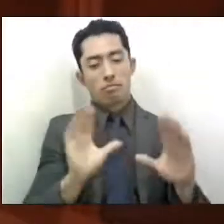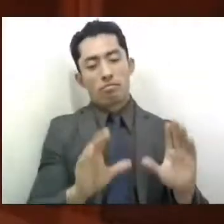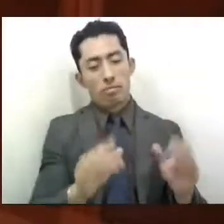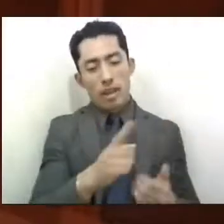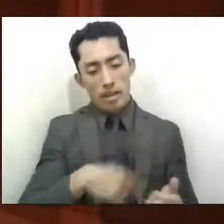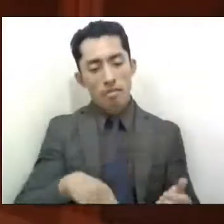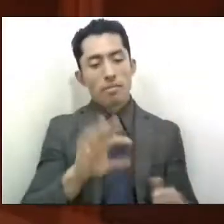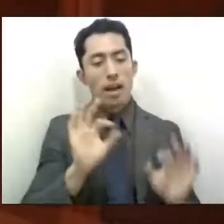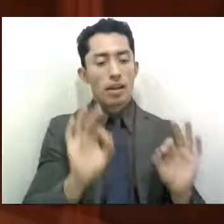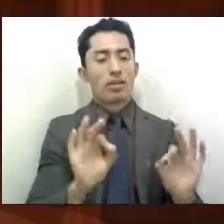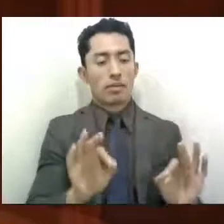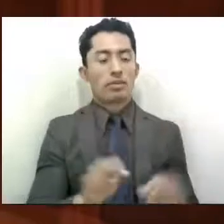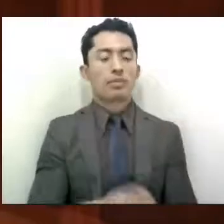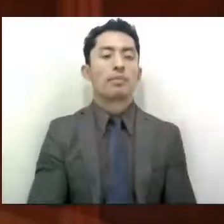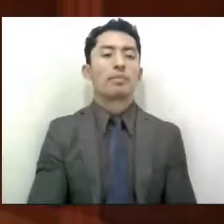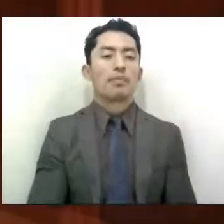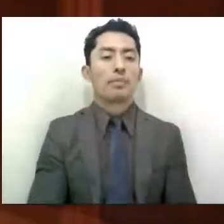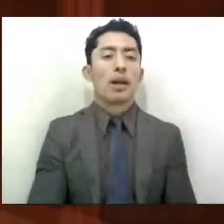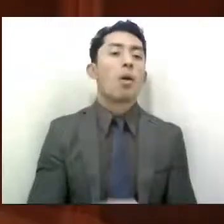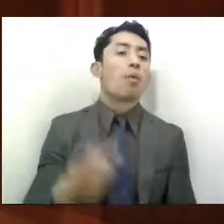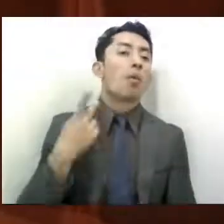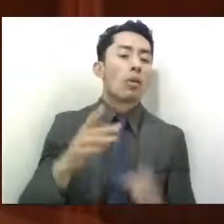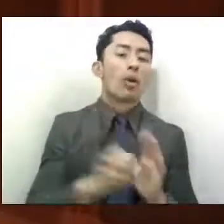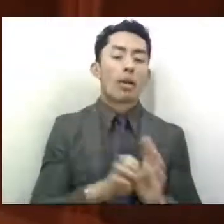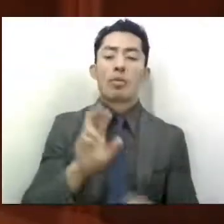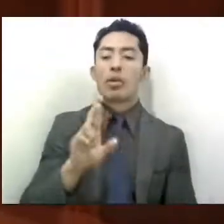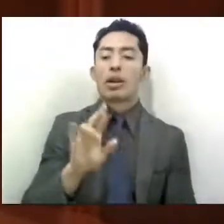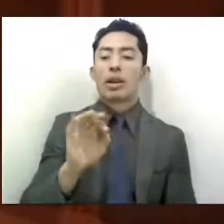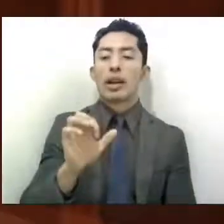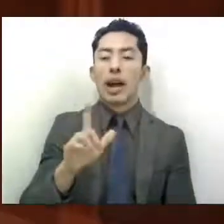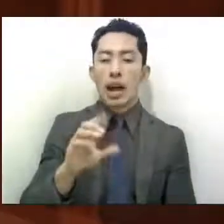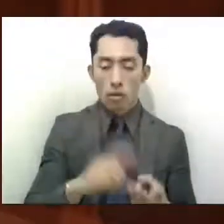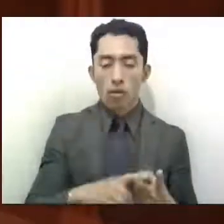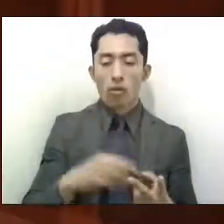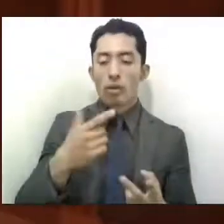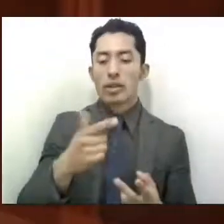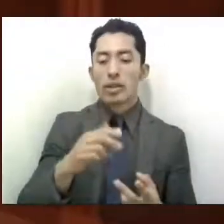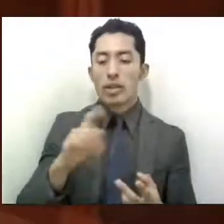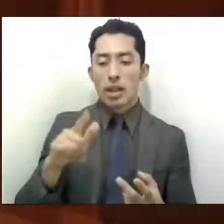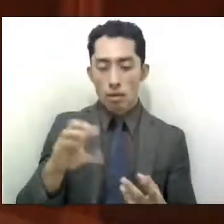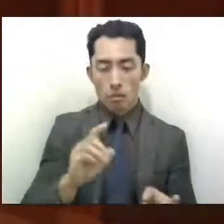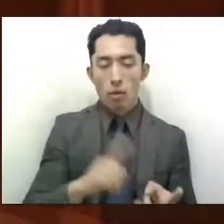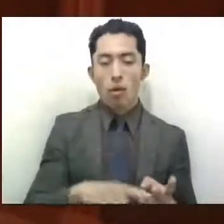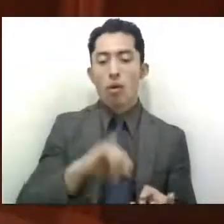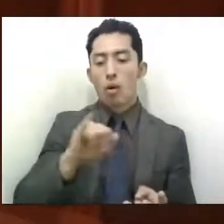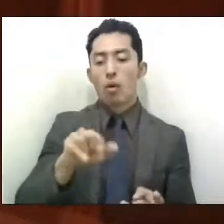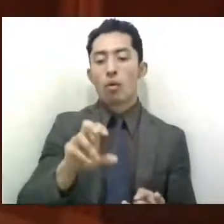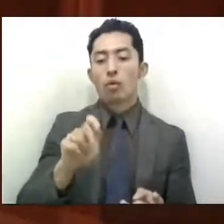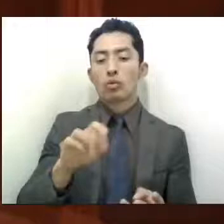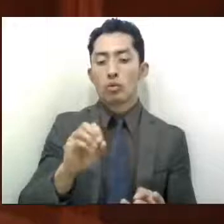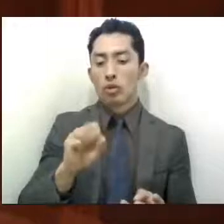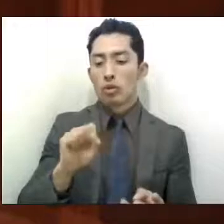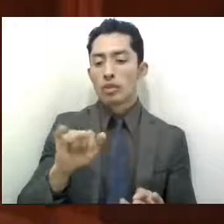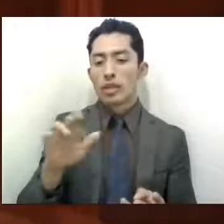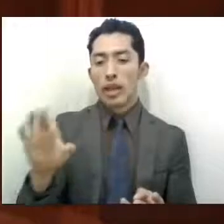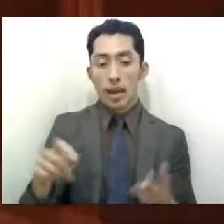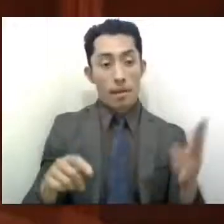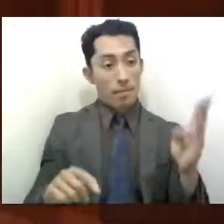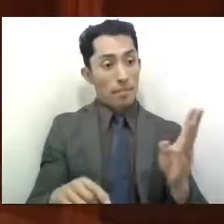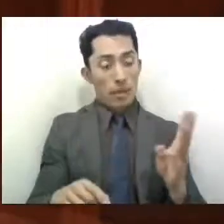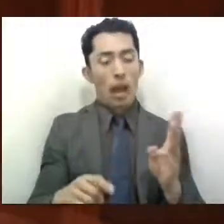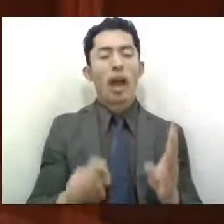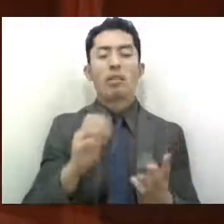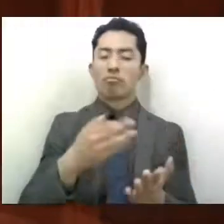Políticos liberales como Ricardo Flores Magón, Guillermo Prieto, Justo Sierra, levantaron la voz para que el salario de los